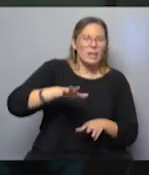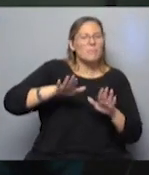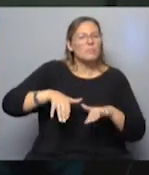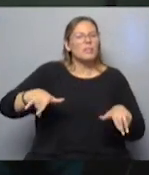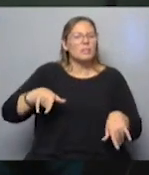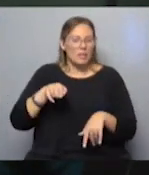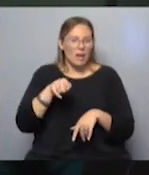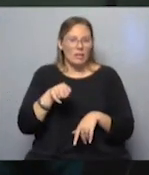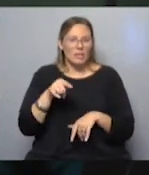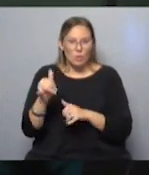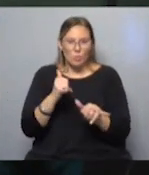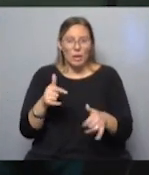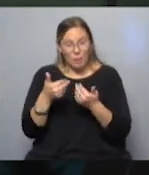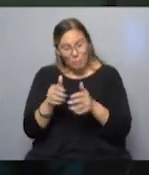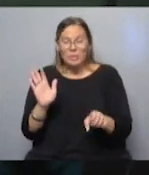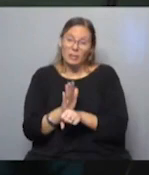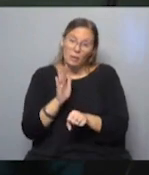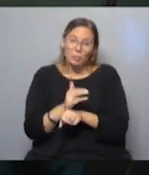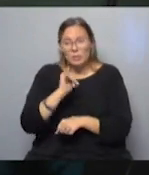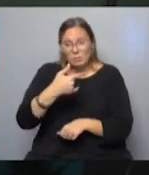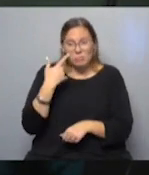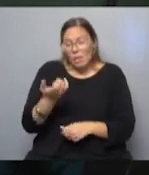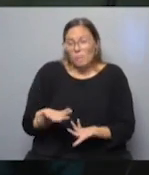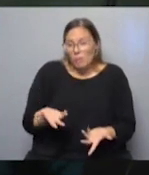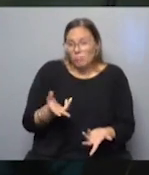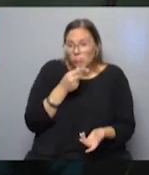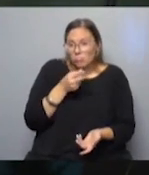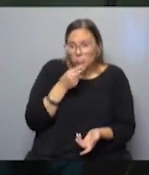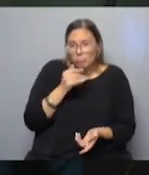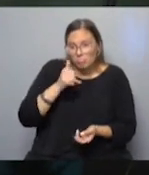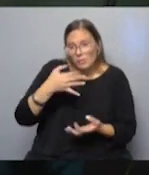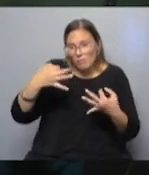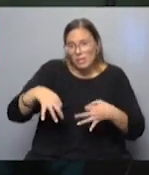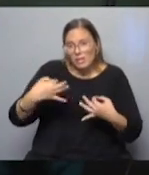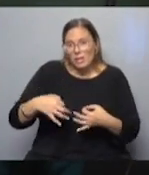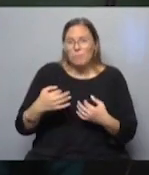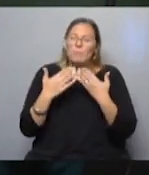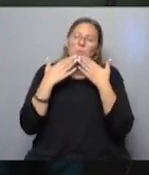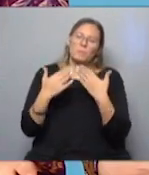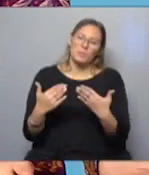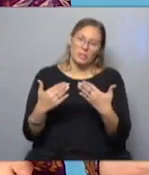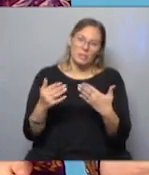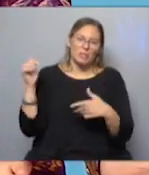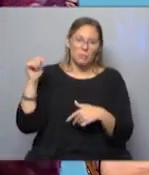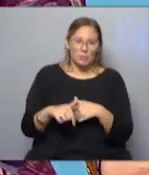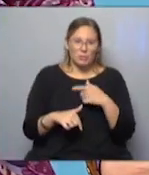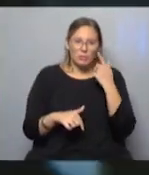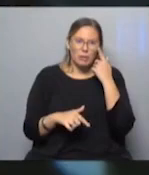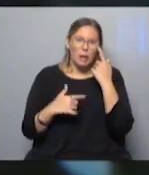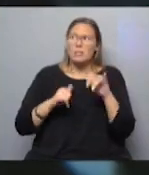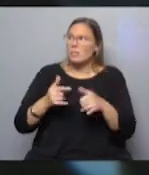y ahí ya empezaste a actuar y sin saberlo solita muchísimas gracias por haber estado